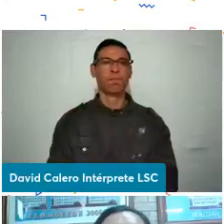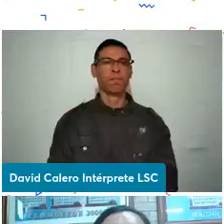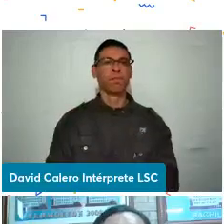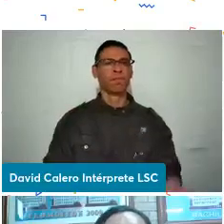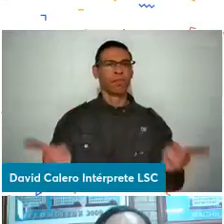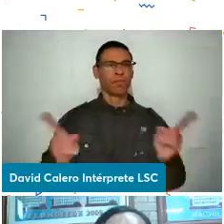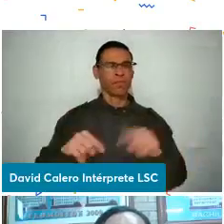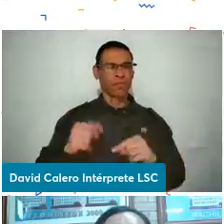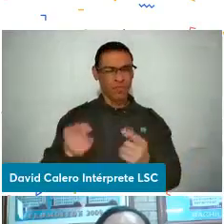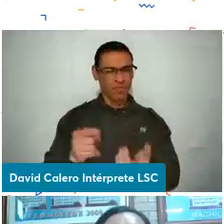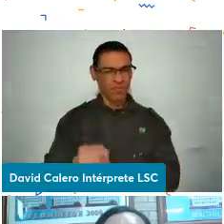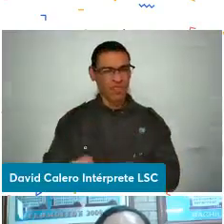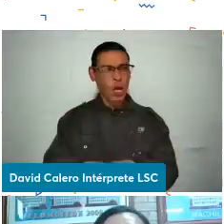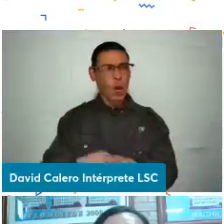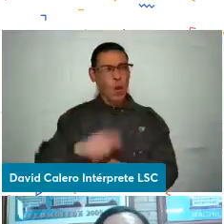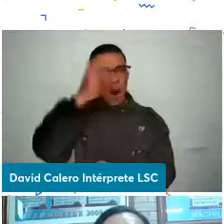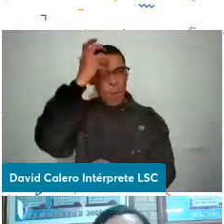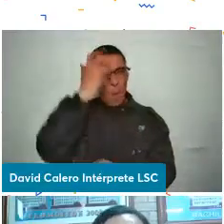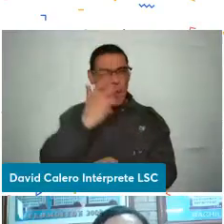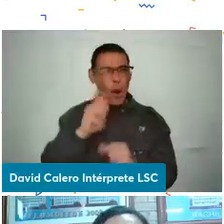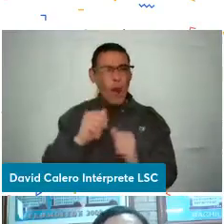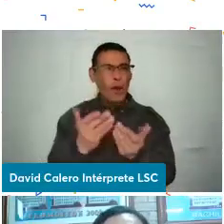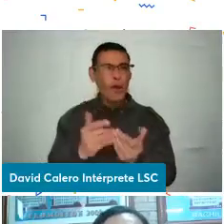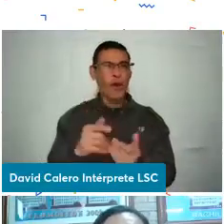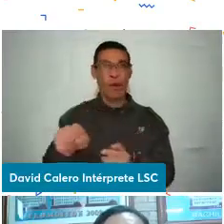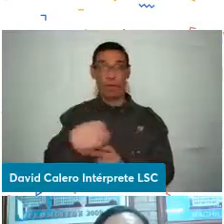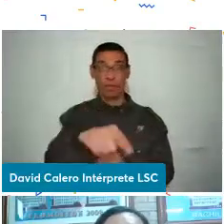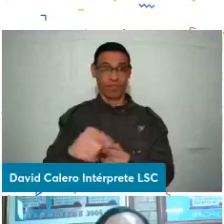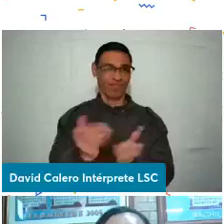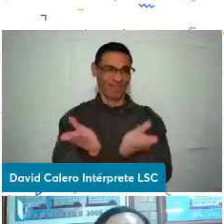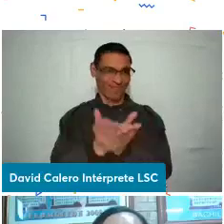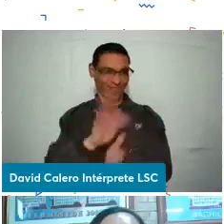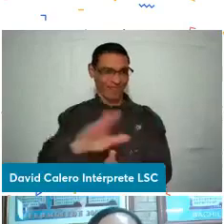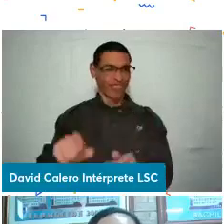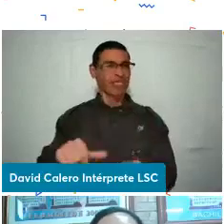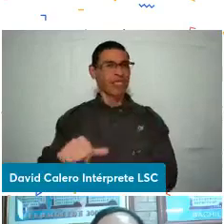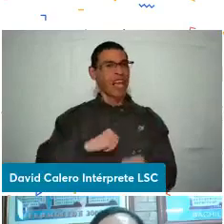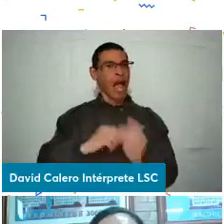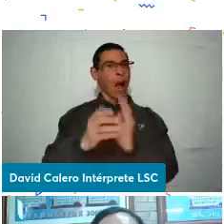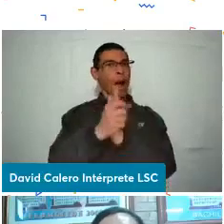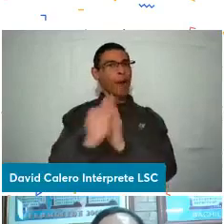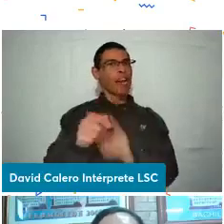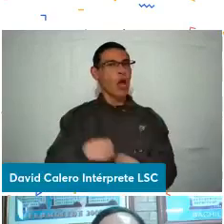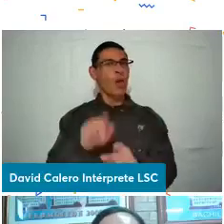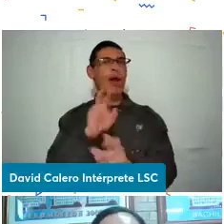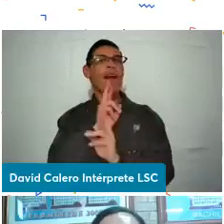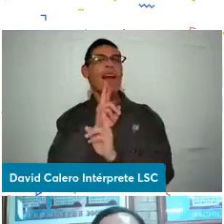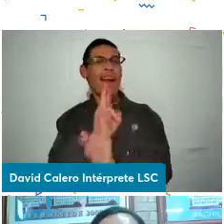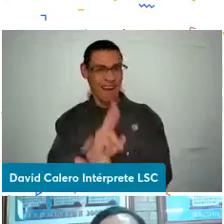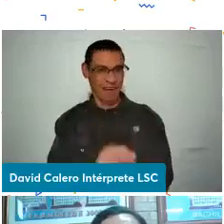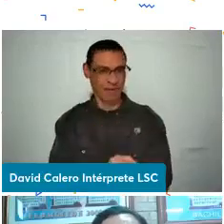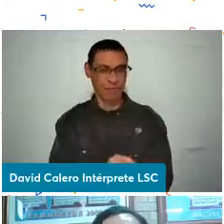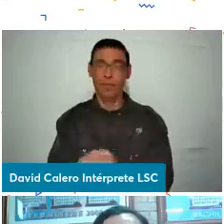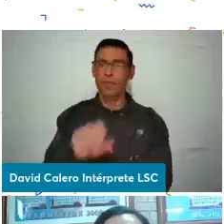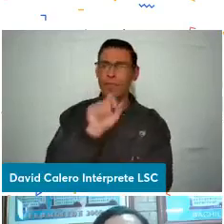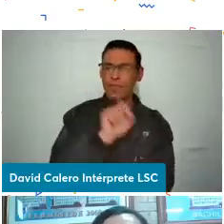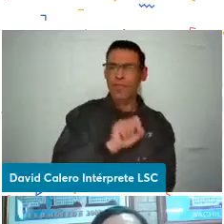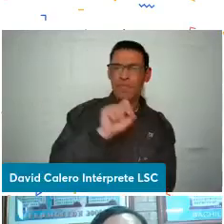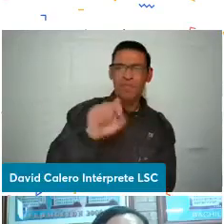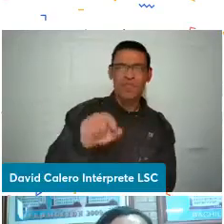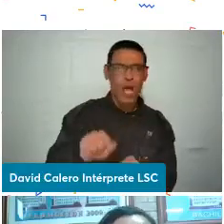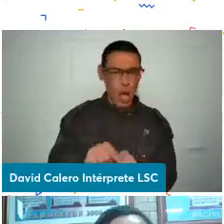que el estudiante tiene de dar cuenta de, ¿sí? ¿Qué proceso hiciste para llegar a que